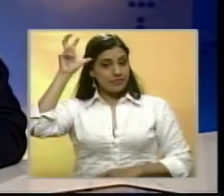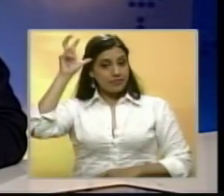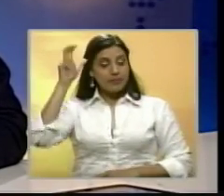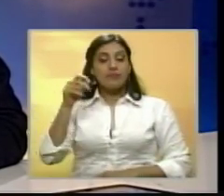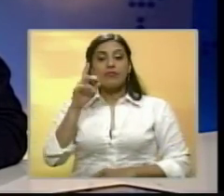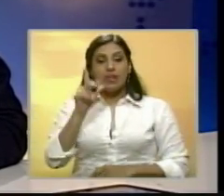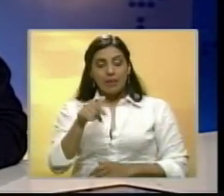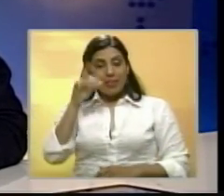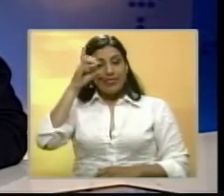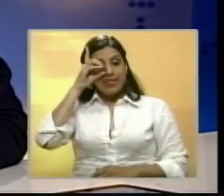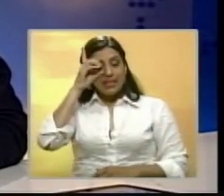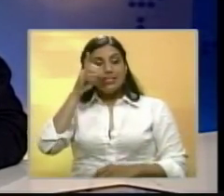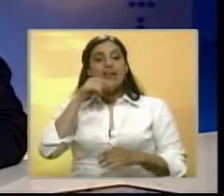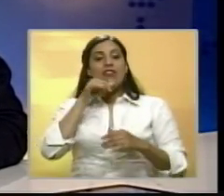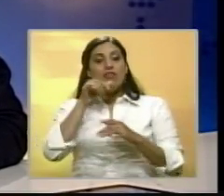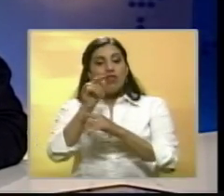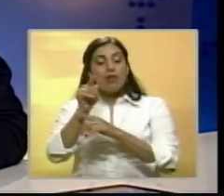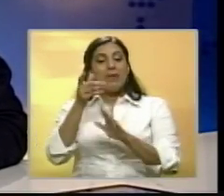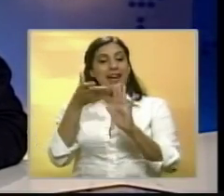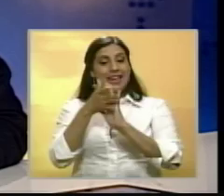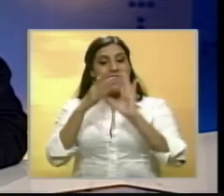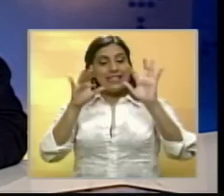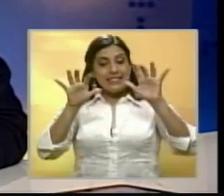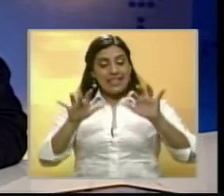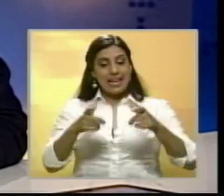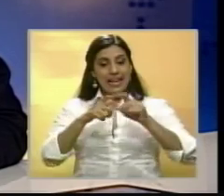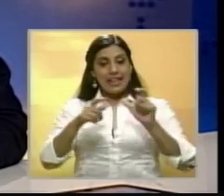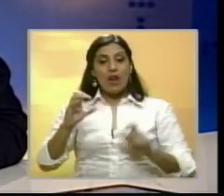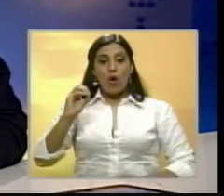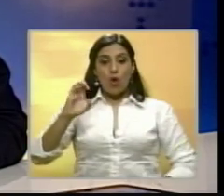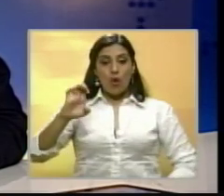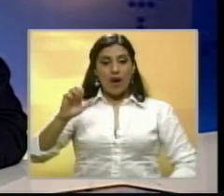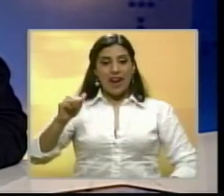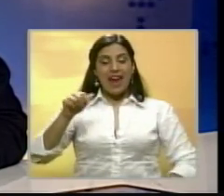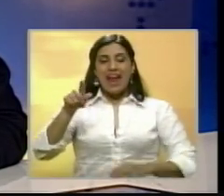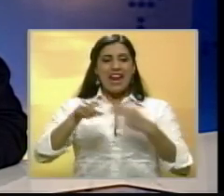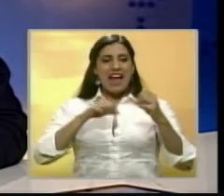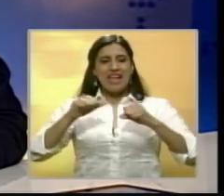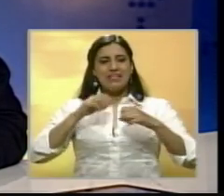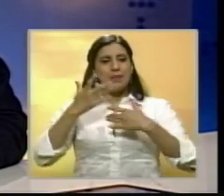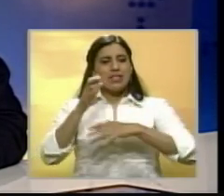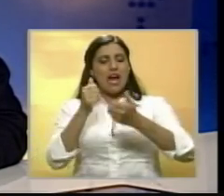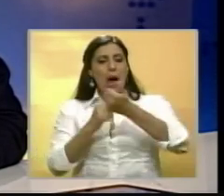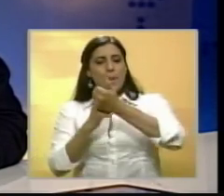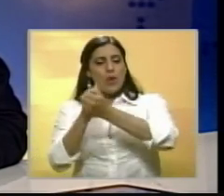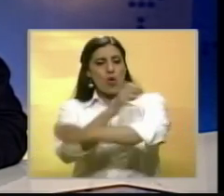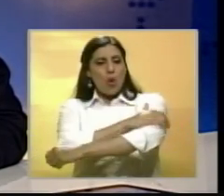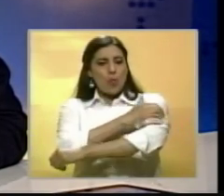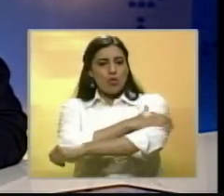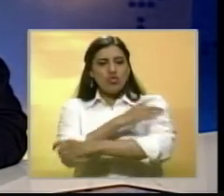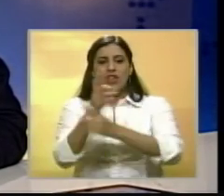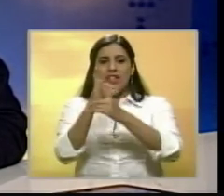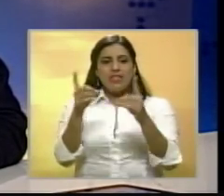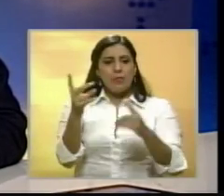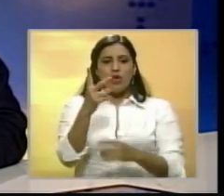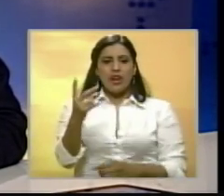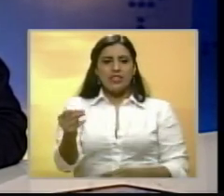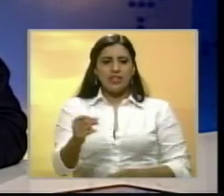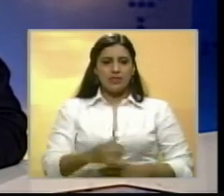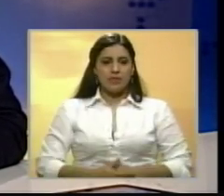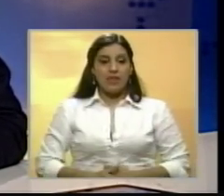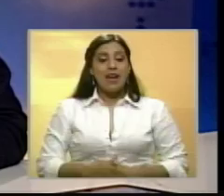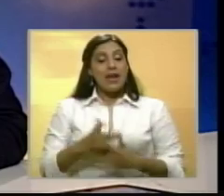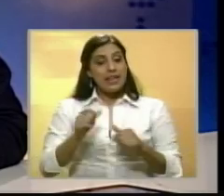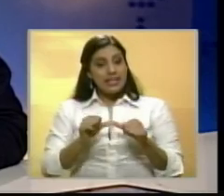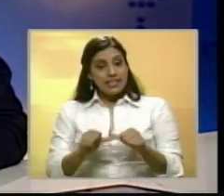Rodríguez, reiteró que el secretario general de la OEA, Luis Almagro, actúa como un activista de la oposición extrema y antidemocrática de Venezuela y